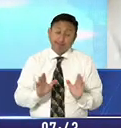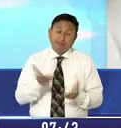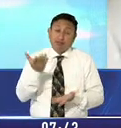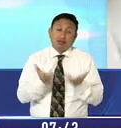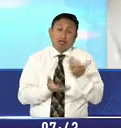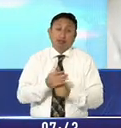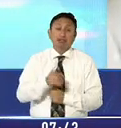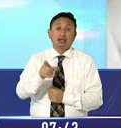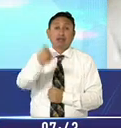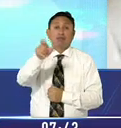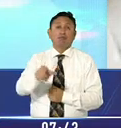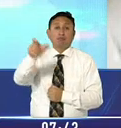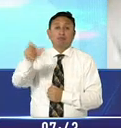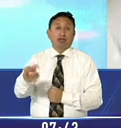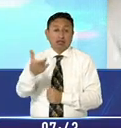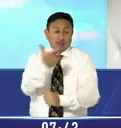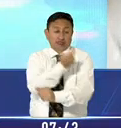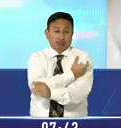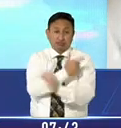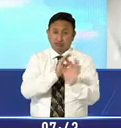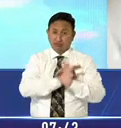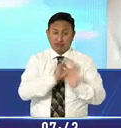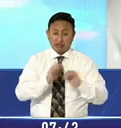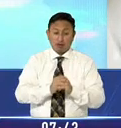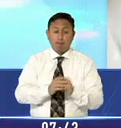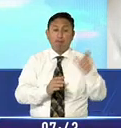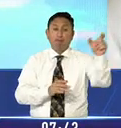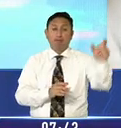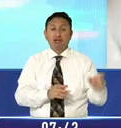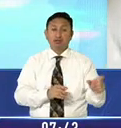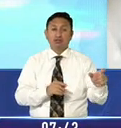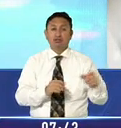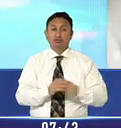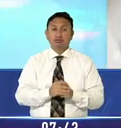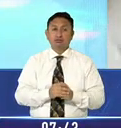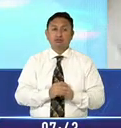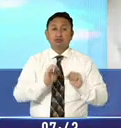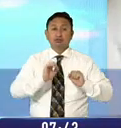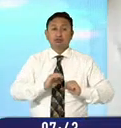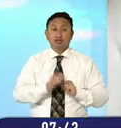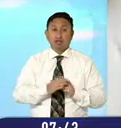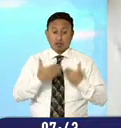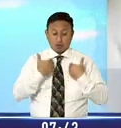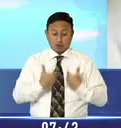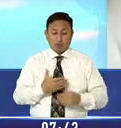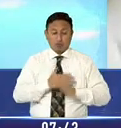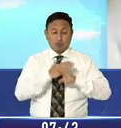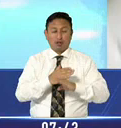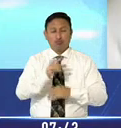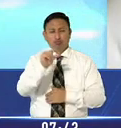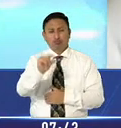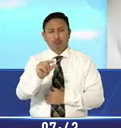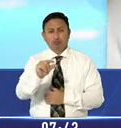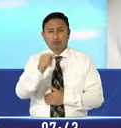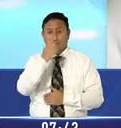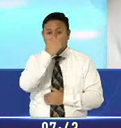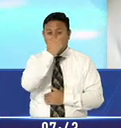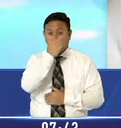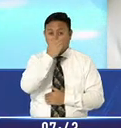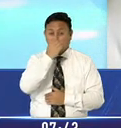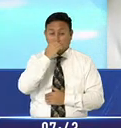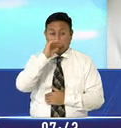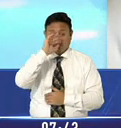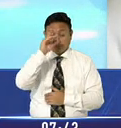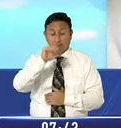probablemente estas personas que no están vacunados o personas que tienen disminución de las defensas o enfermedades